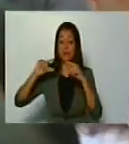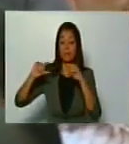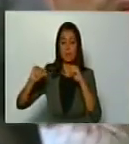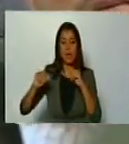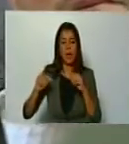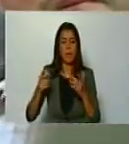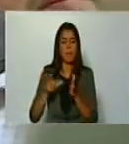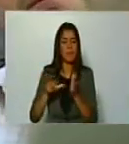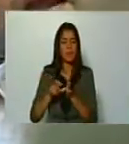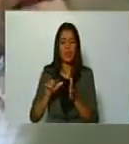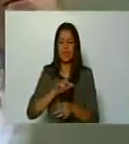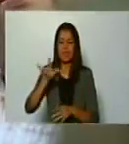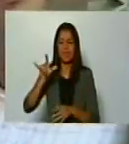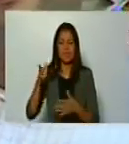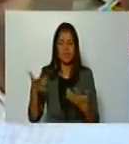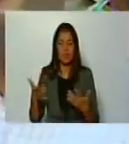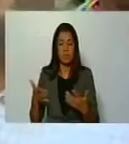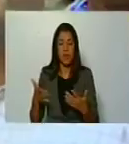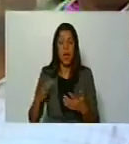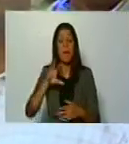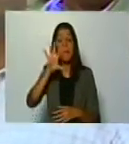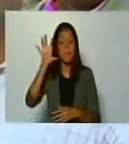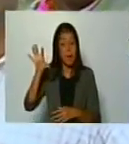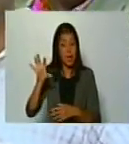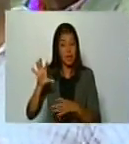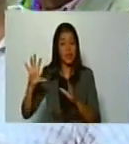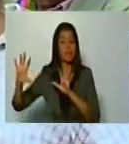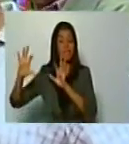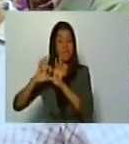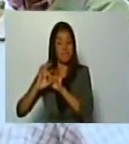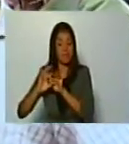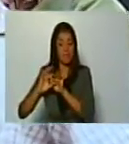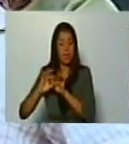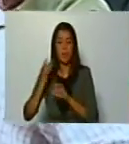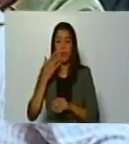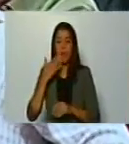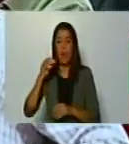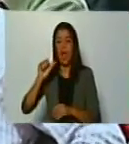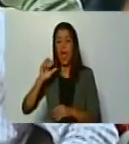dónde? Para los países donde los apoyaron. ¿Dónde está Carmona?